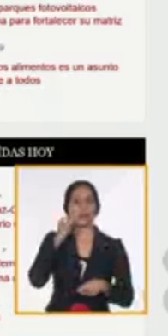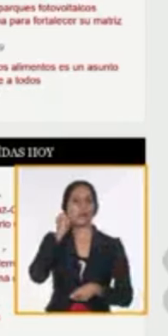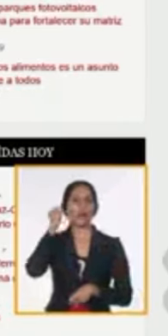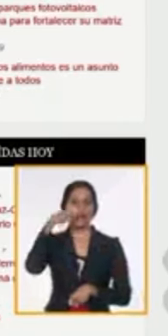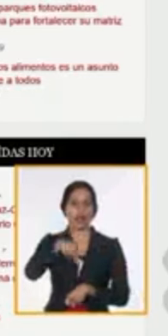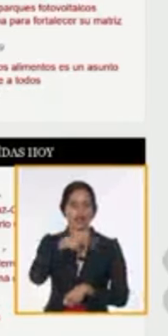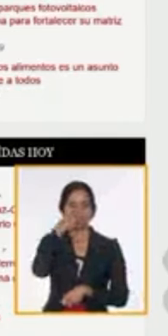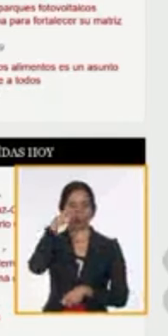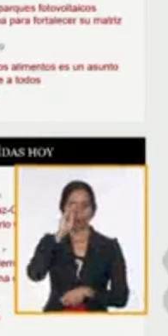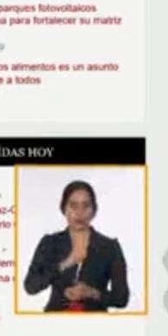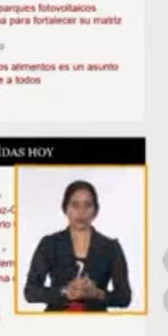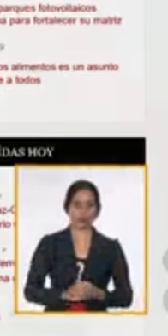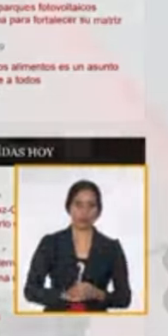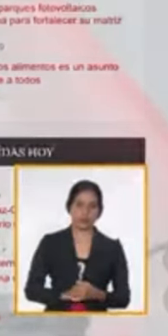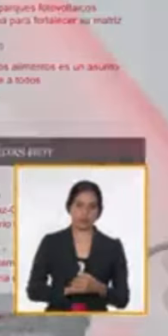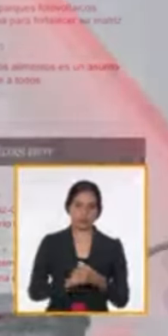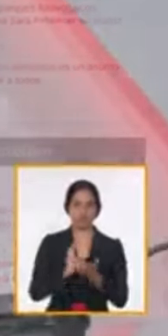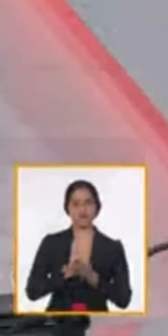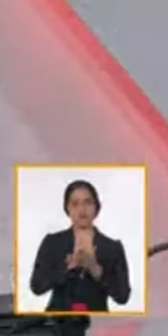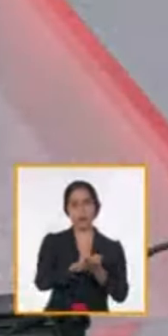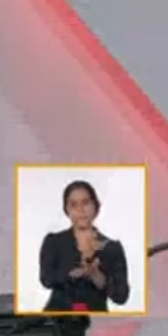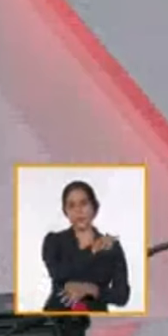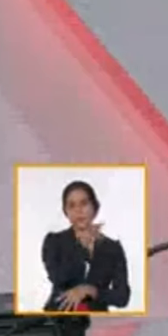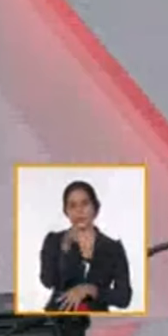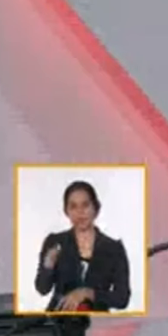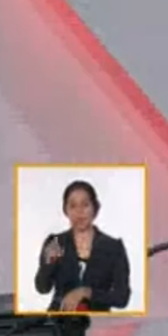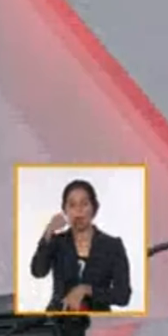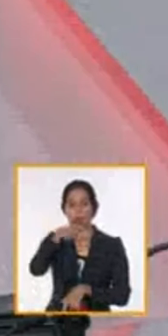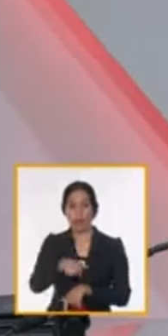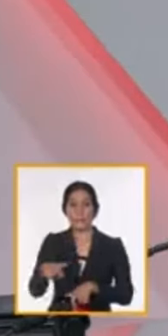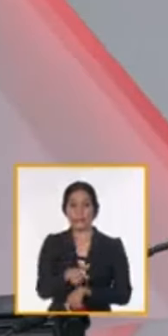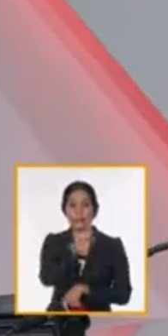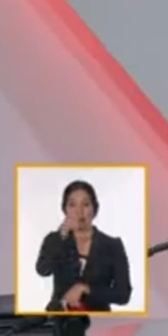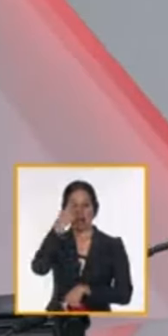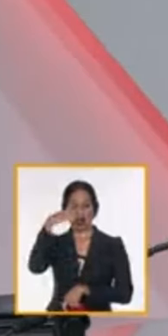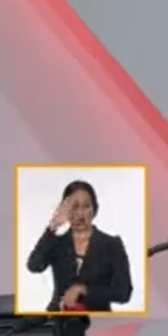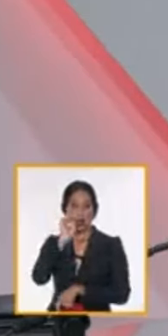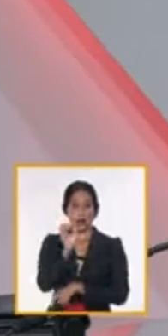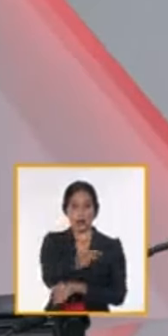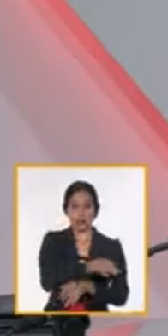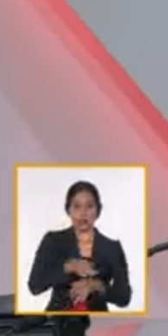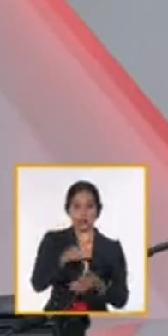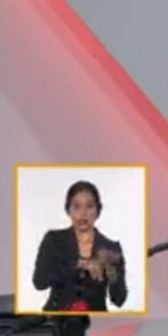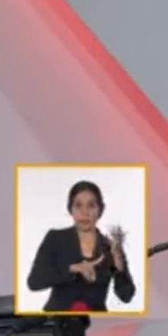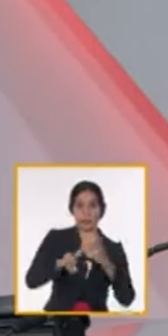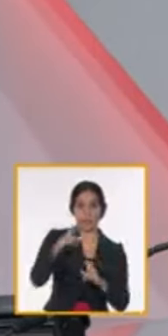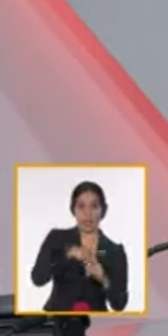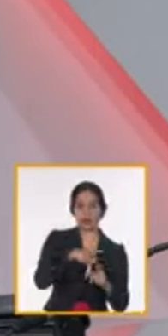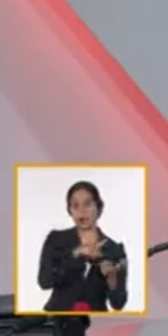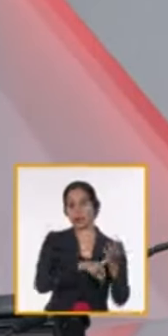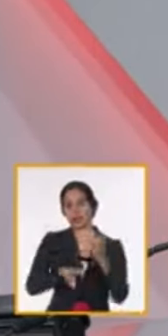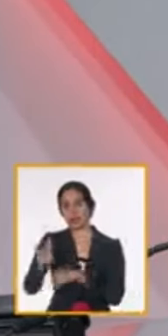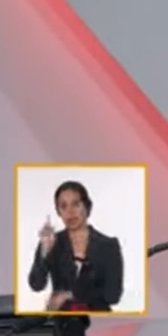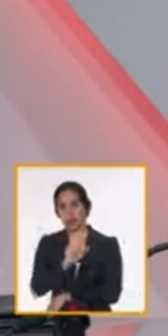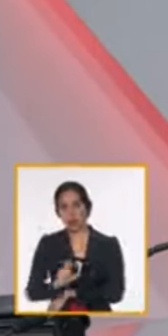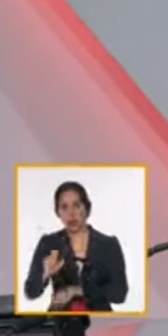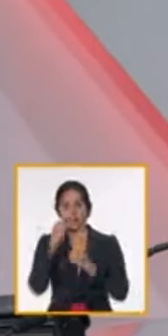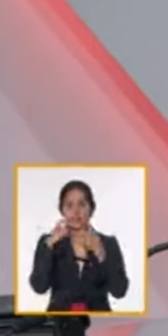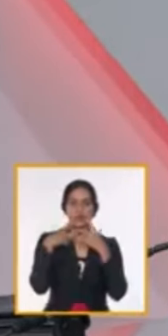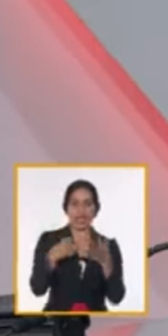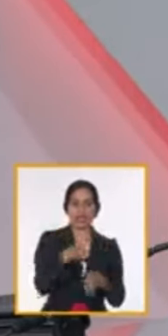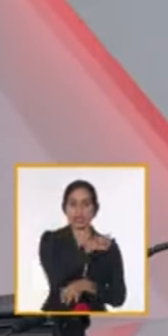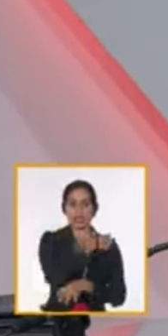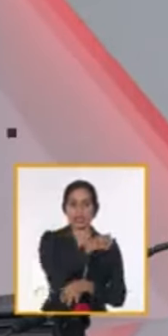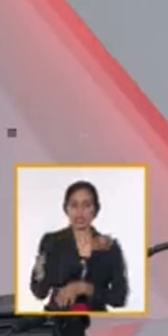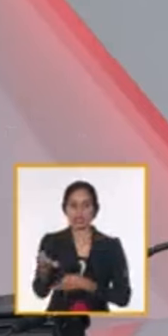Cuba. Ha estado visitando el presidente cubano hoy los municipios de Majadahoo, en Las Tunas y Guaymaro, en Camagüey, como parte de ese recorrido de